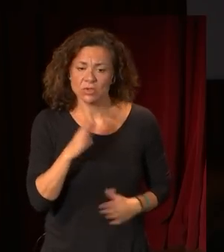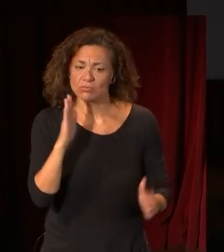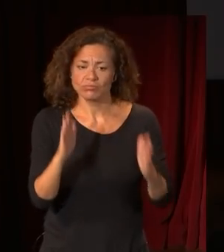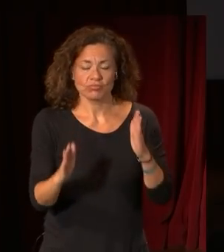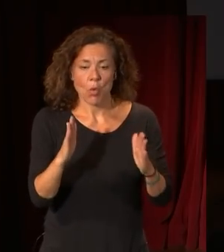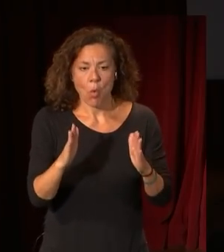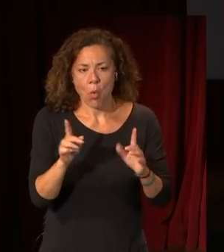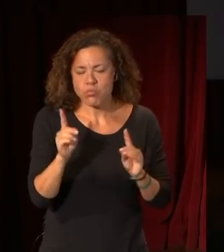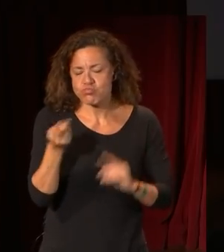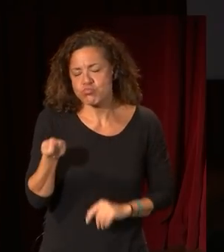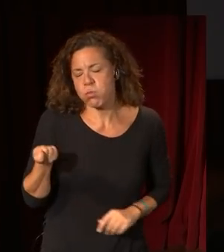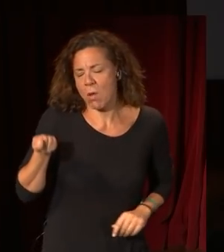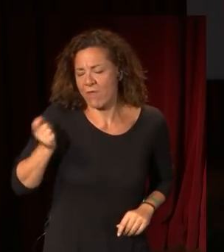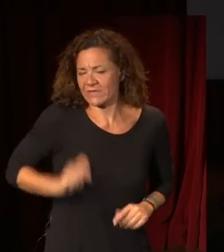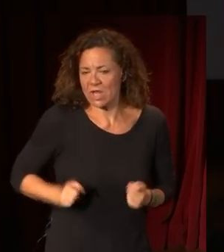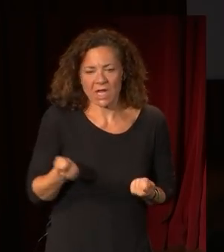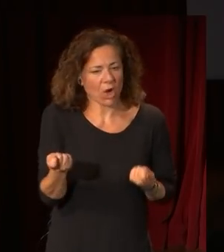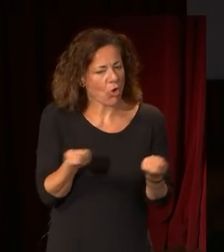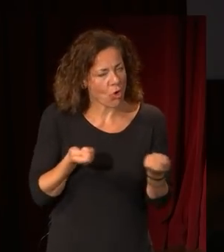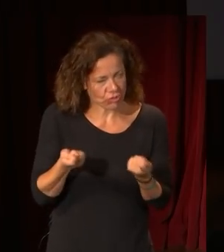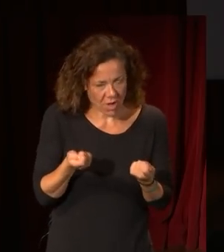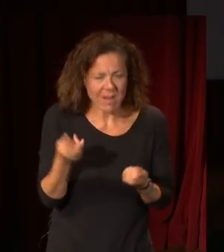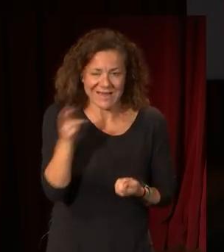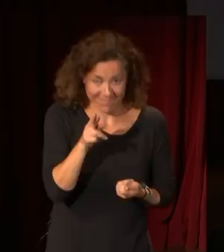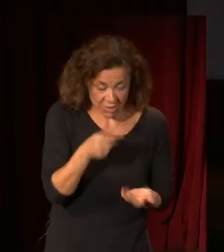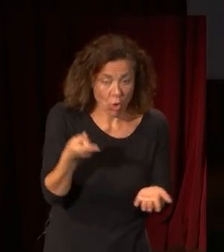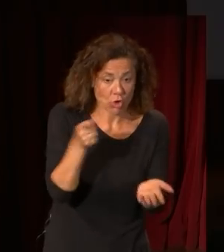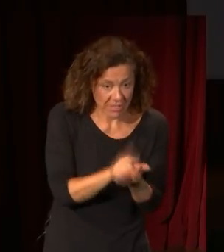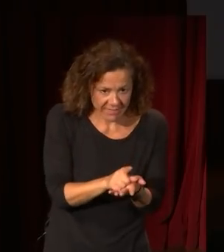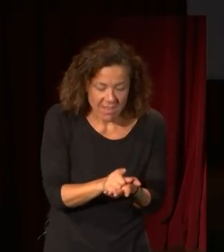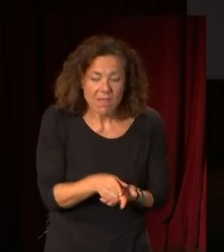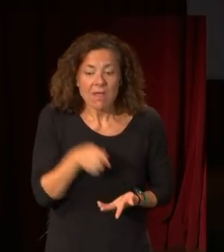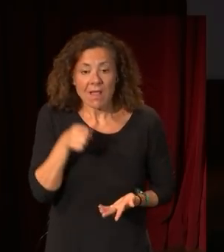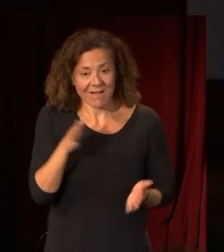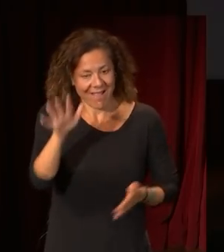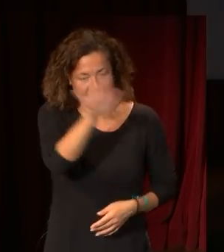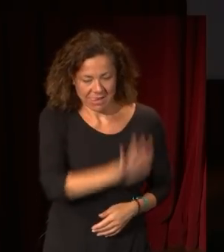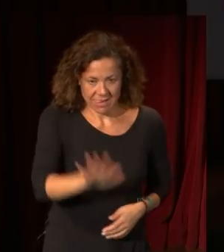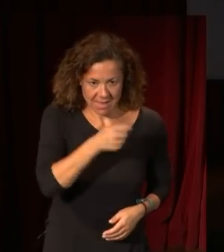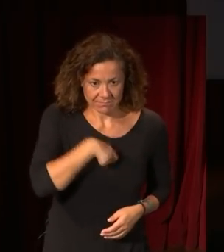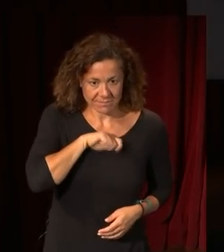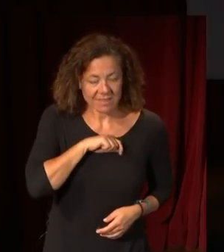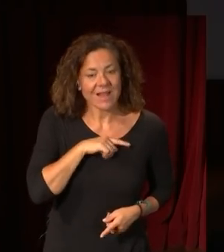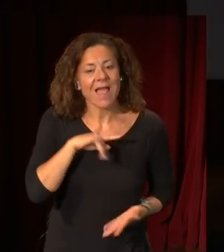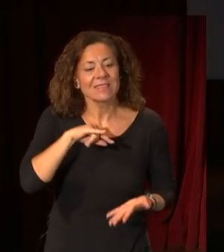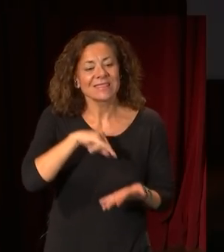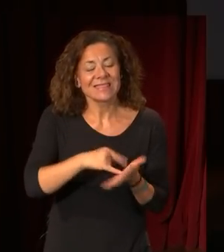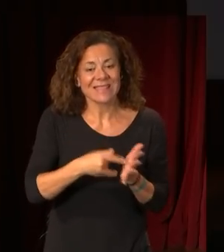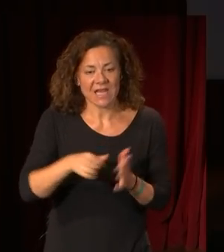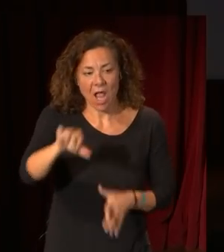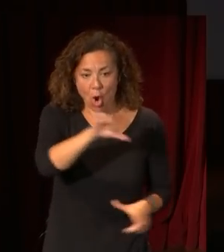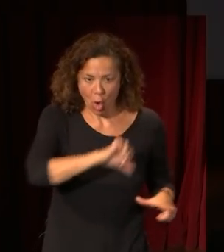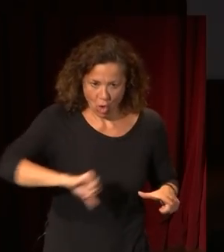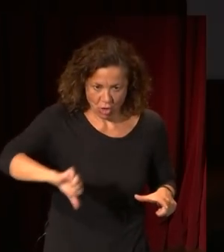un maestro con un dominio vuelvo a repetir sin igual en la península ibérica' de la técnica del óleo